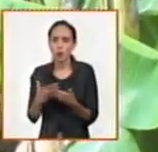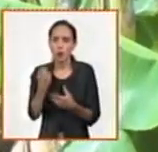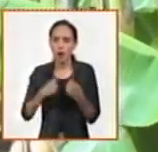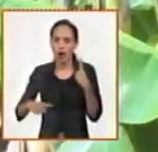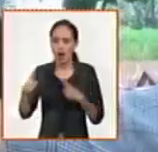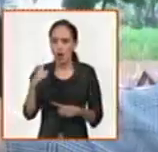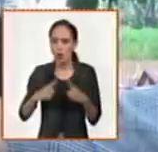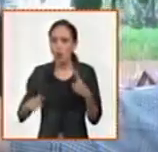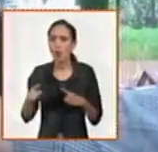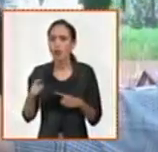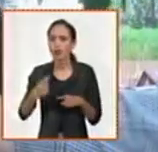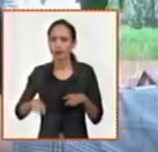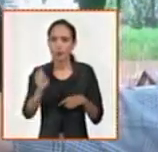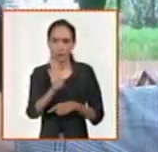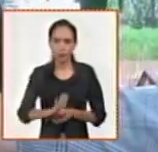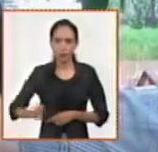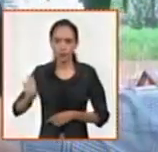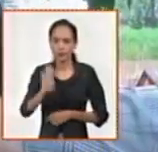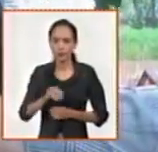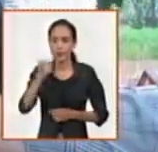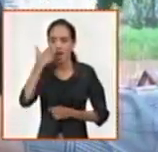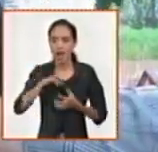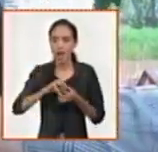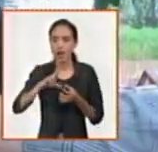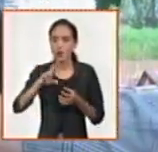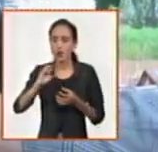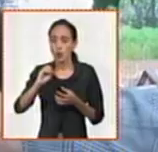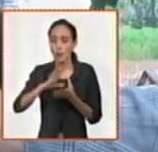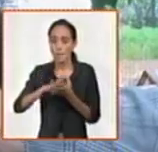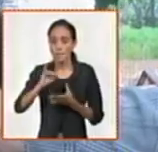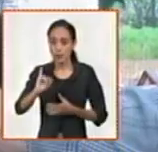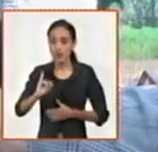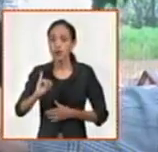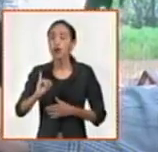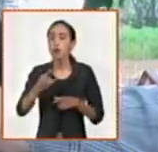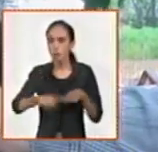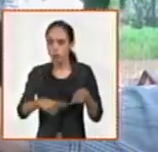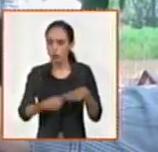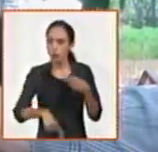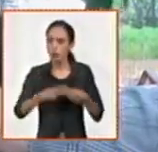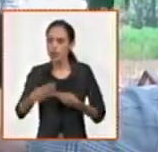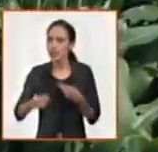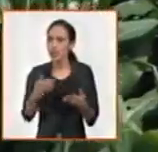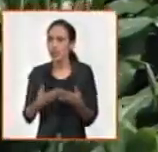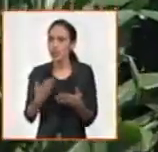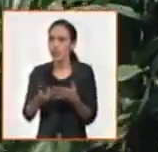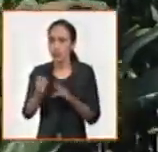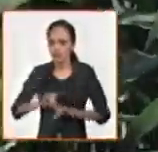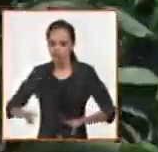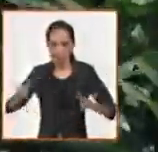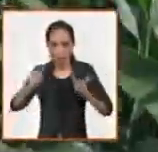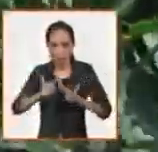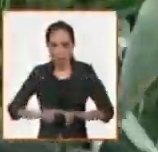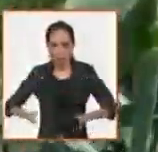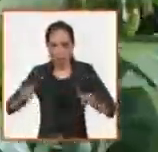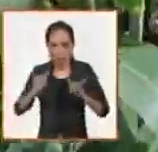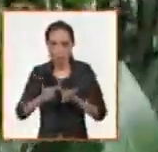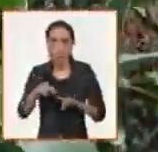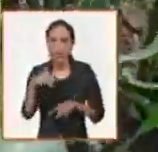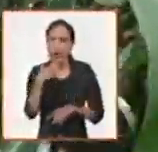algunas formulaciones biológicas. El agromín es un producto que está haciendo a prueba la universidad a través